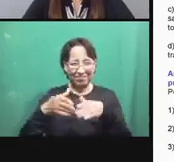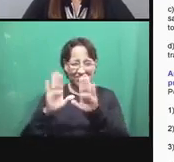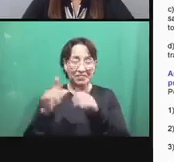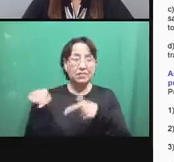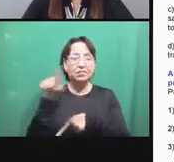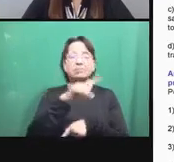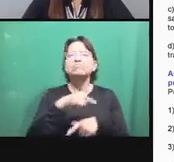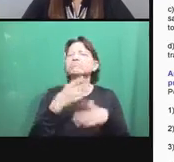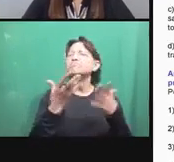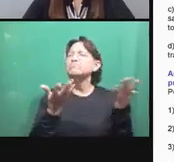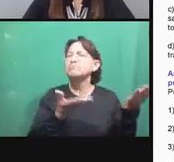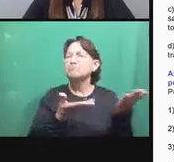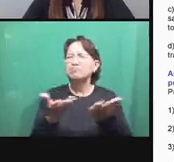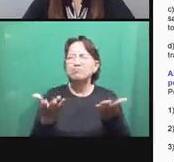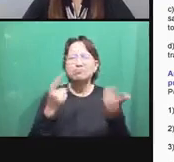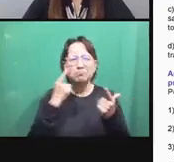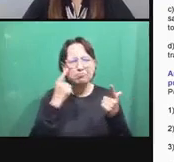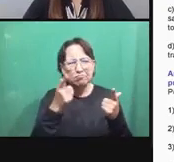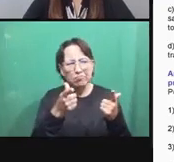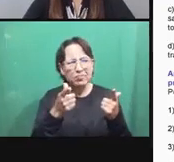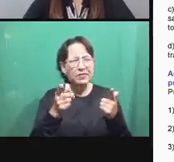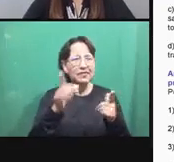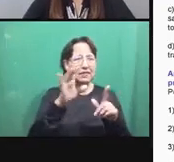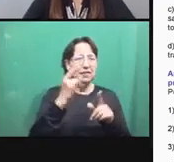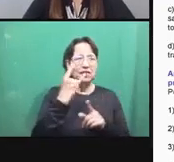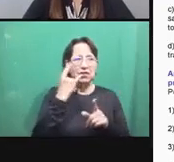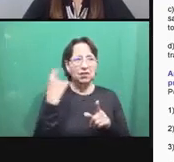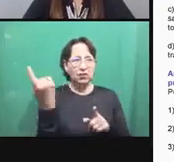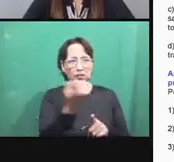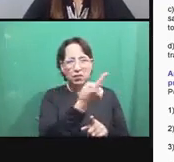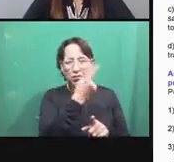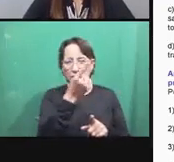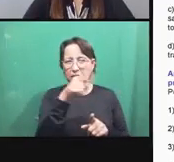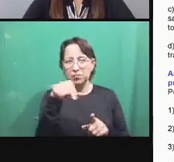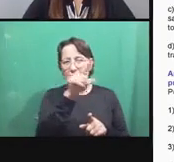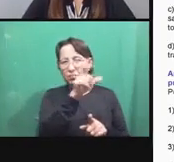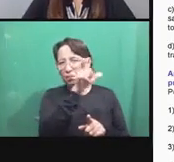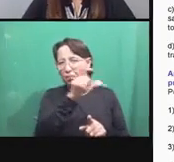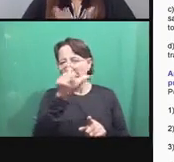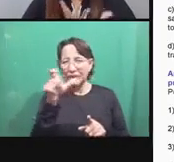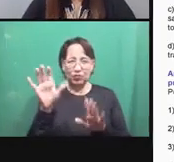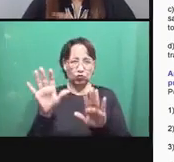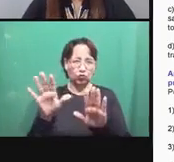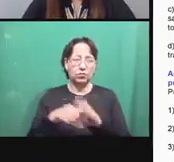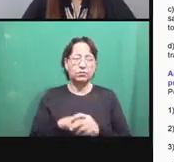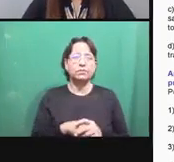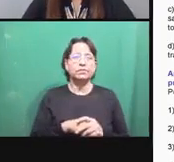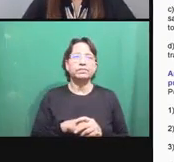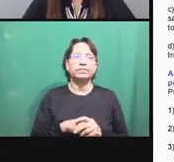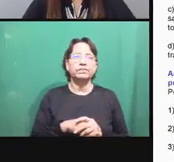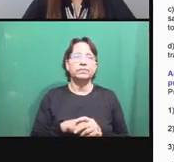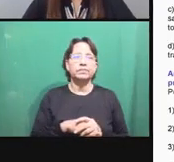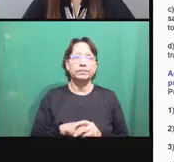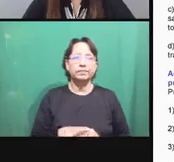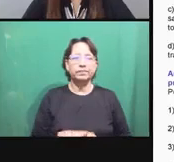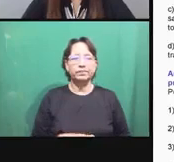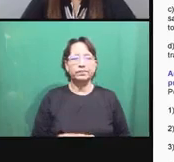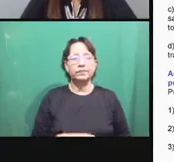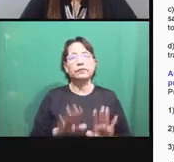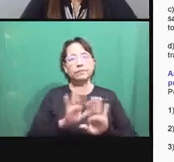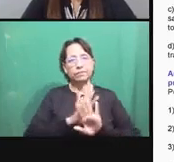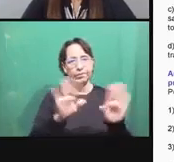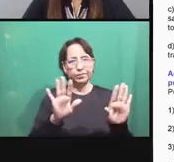los límites e intereses individuales de todas las personas en el distrito capital. Y también, pues, entrando un